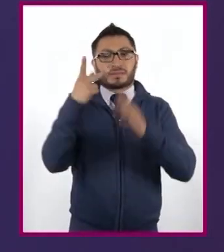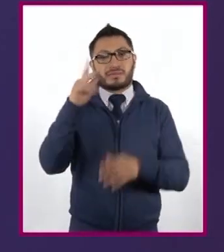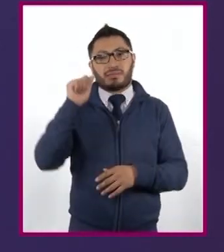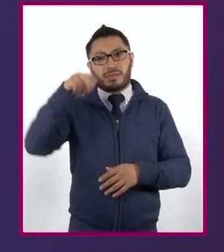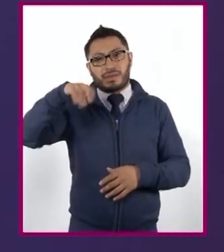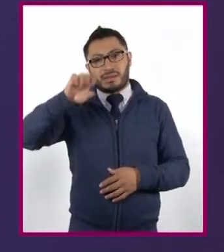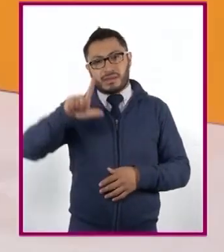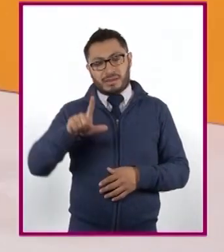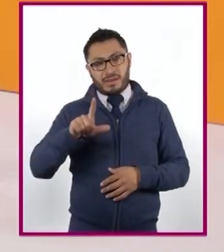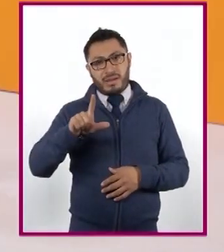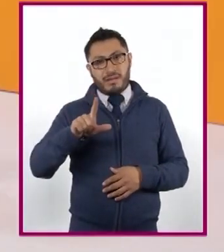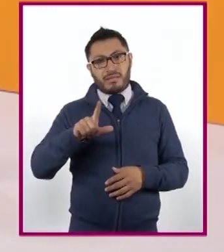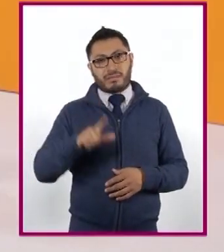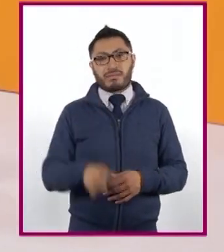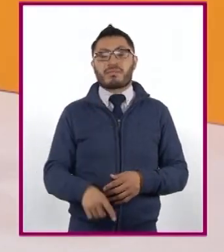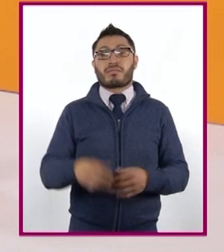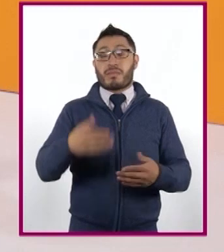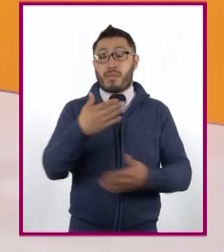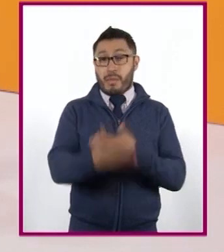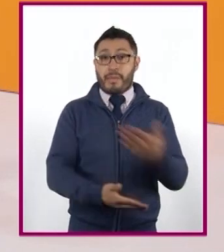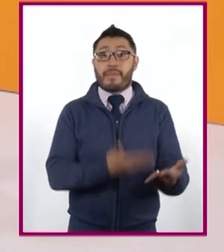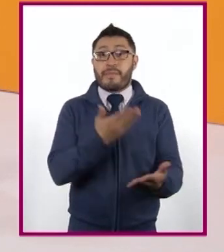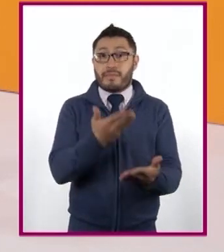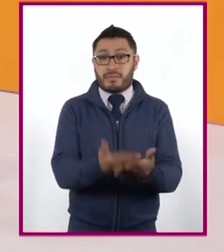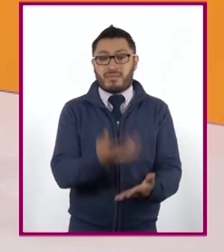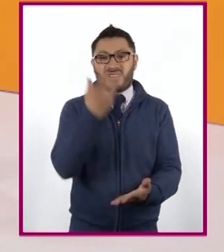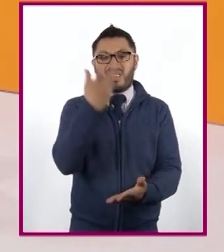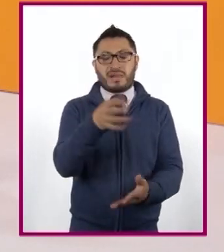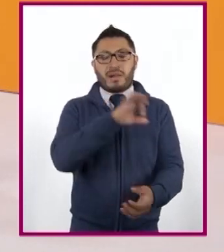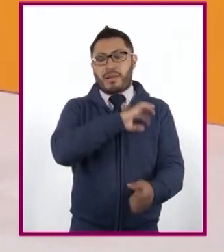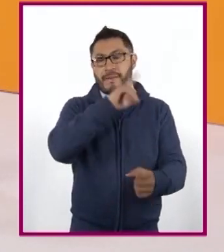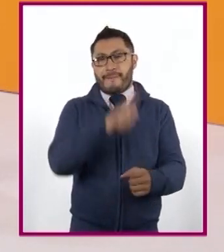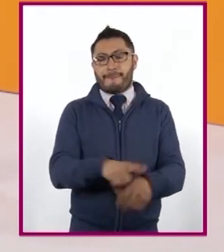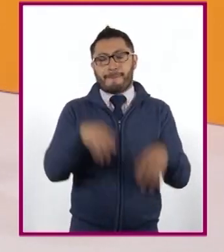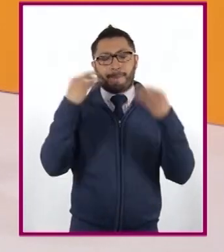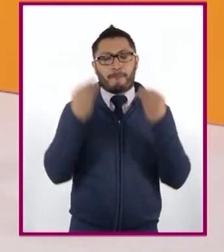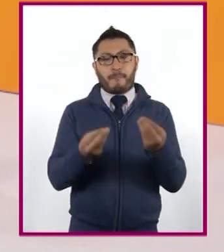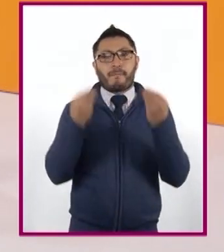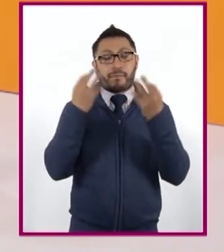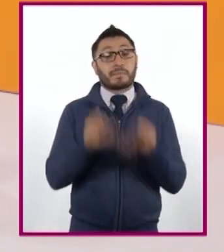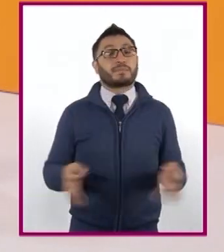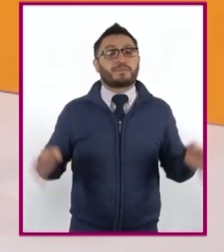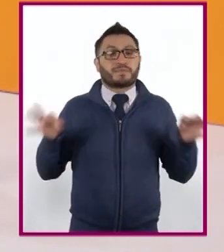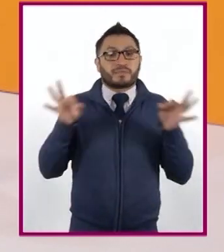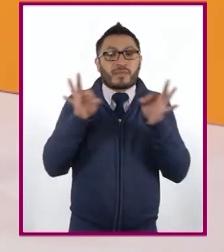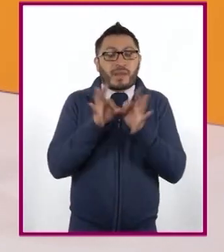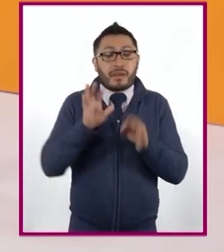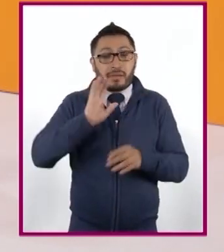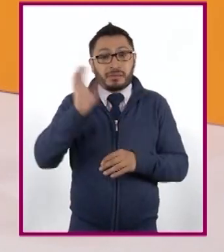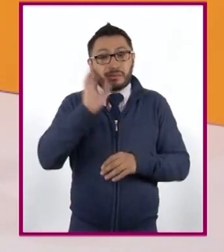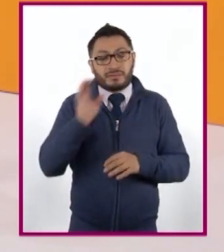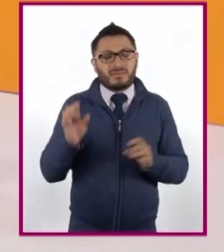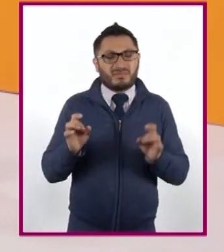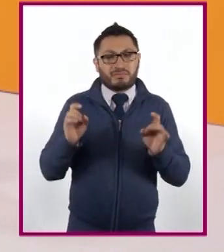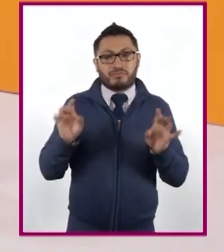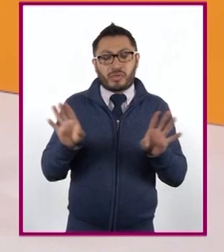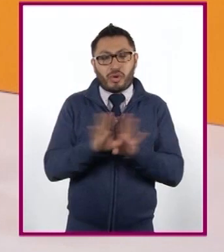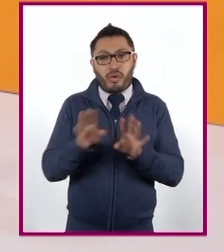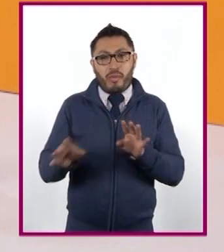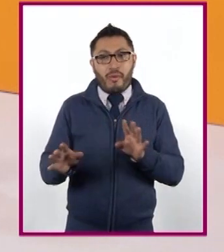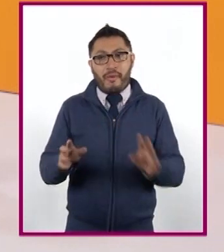panel. La cortesía es especialmente importante cuando surge una